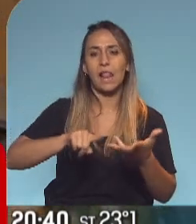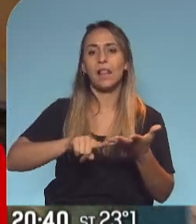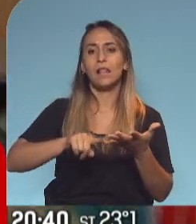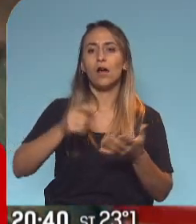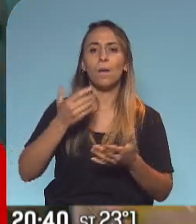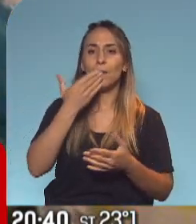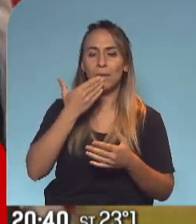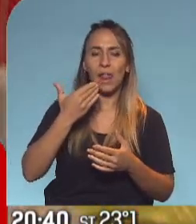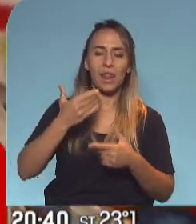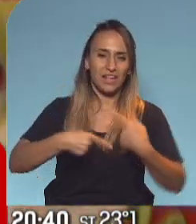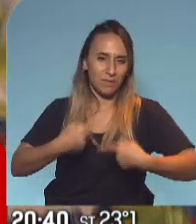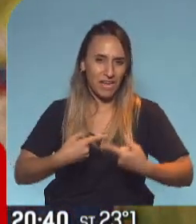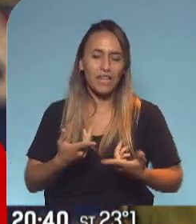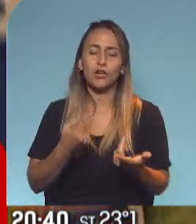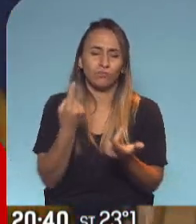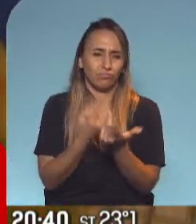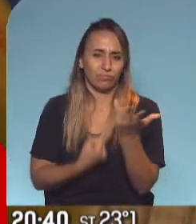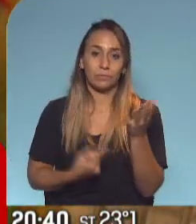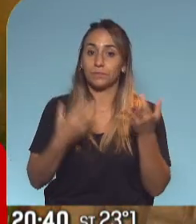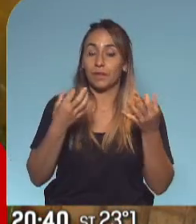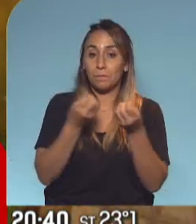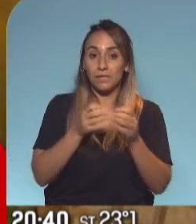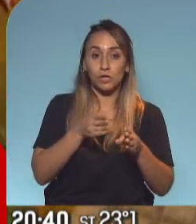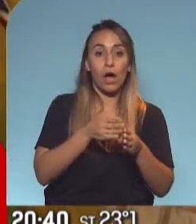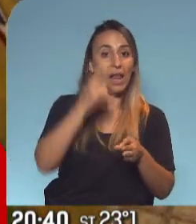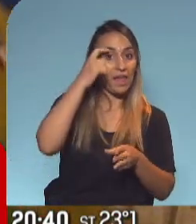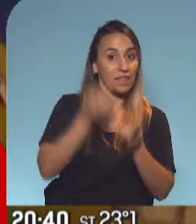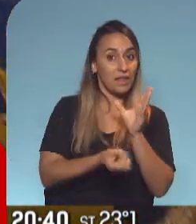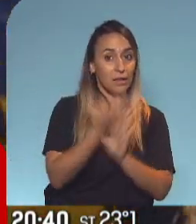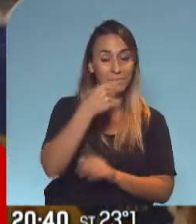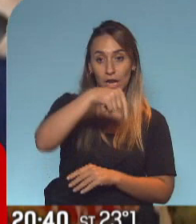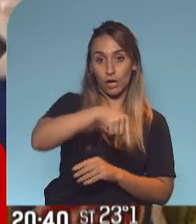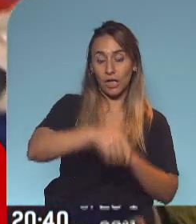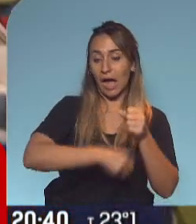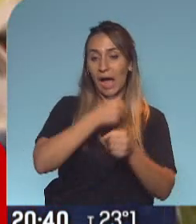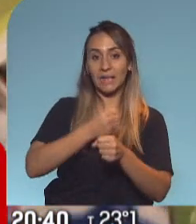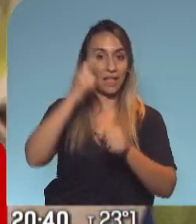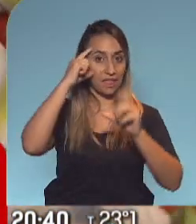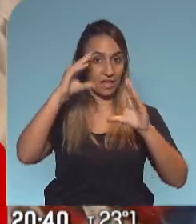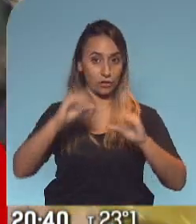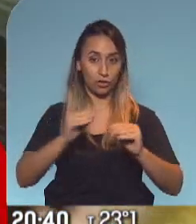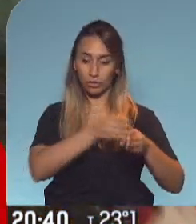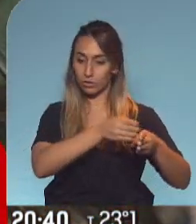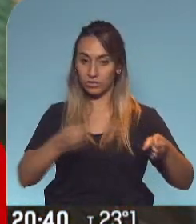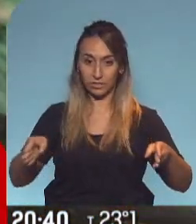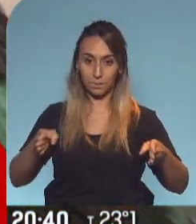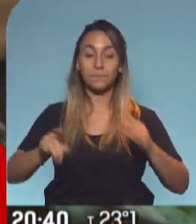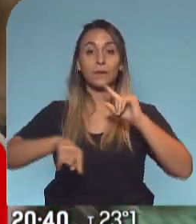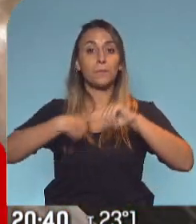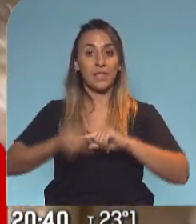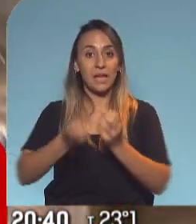insisto desde hoy las 10 de la mañana será hasta las 22 horas en la jornada de mañana